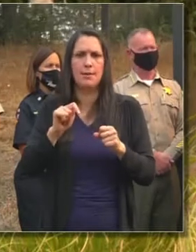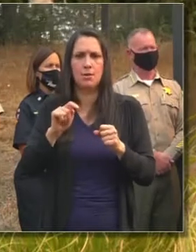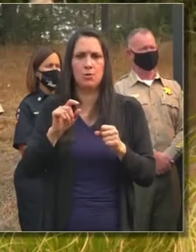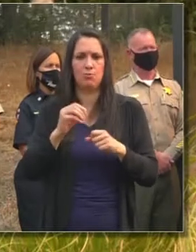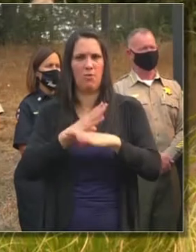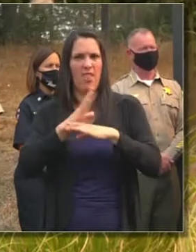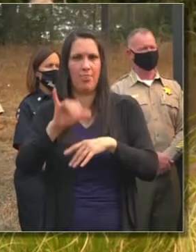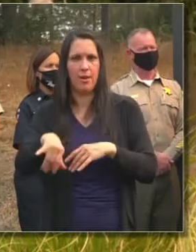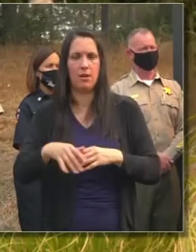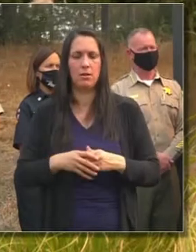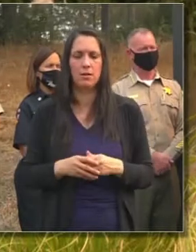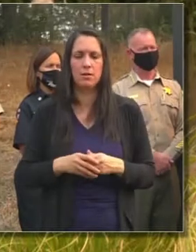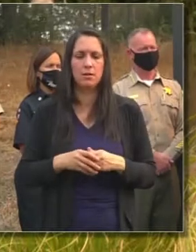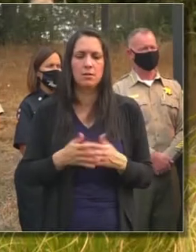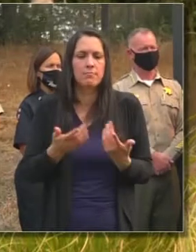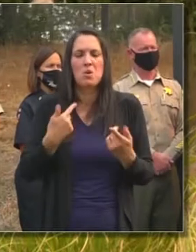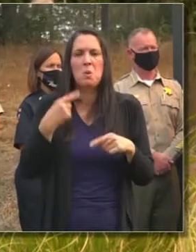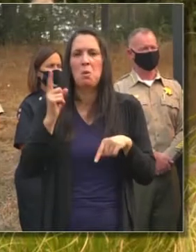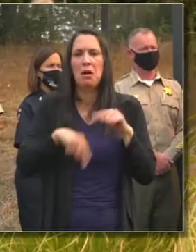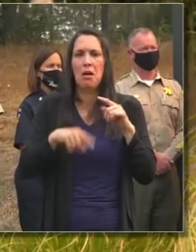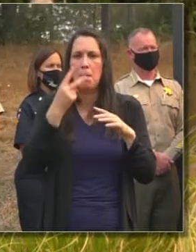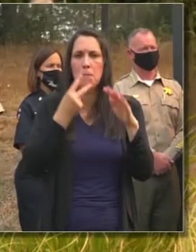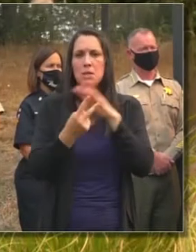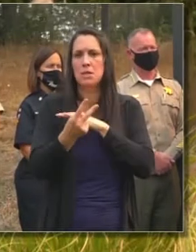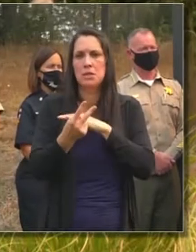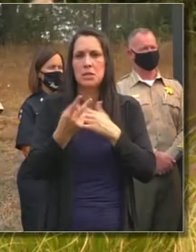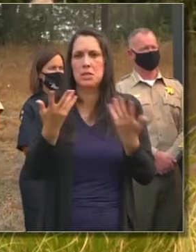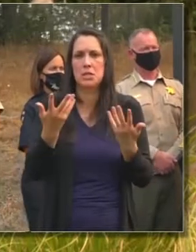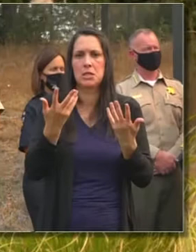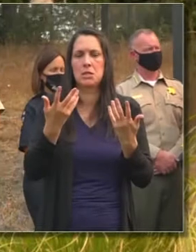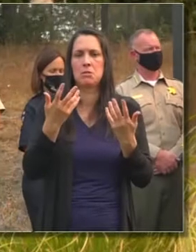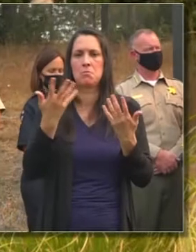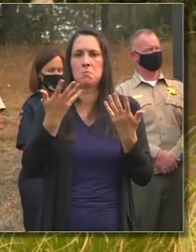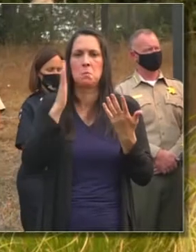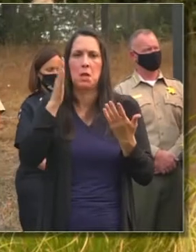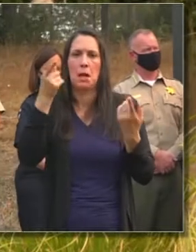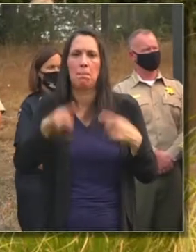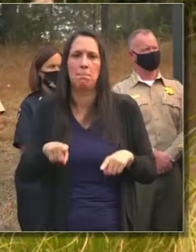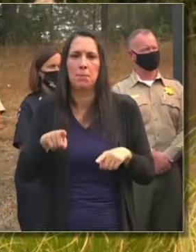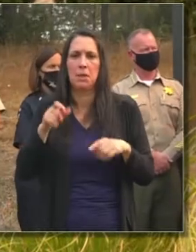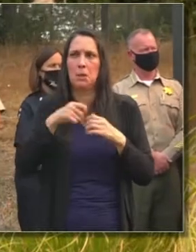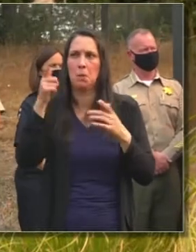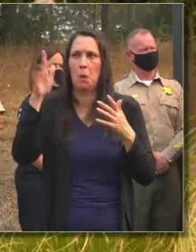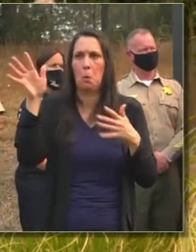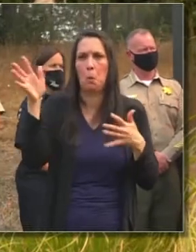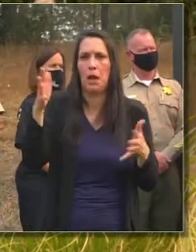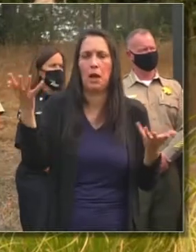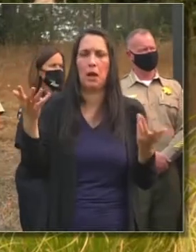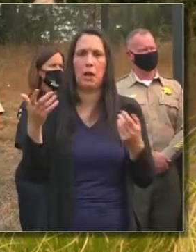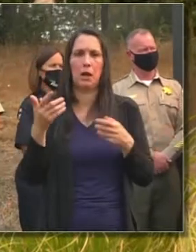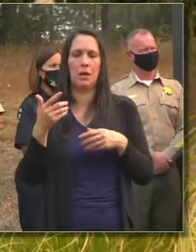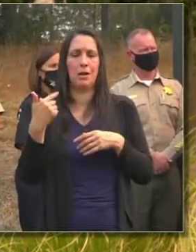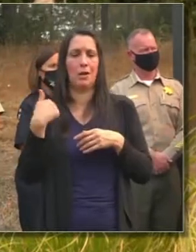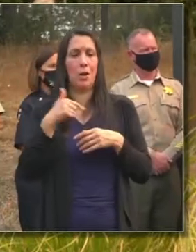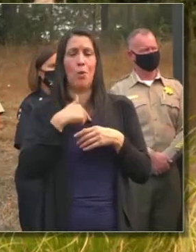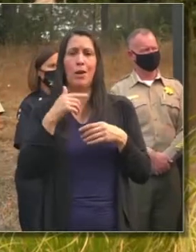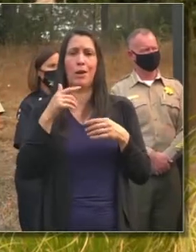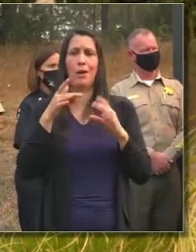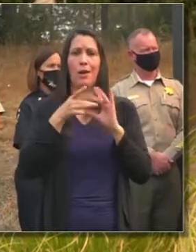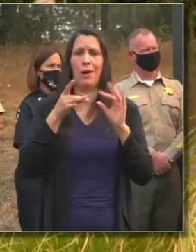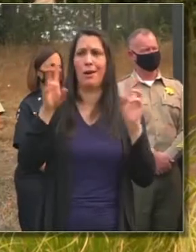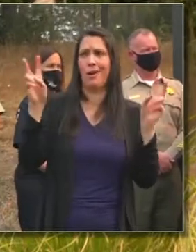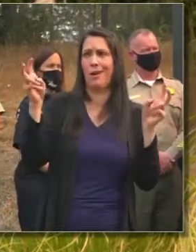el área lo mejor posible es impredecible en cuanto a los vientos estamos